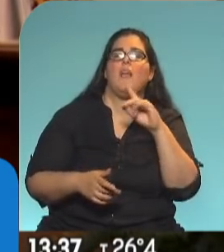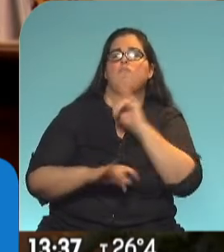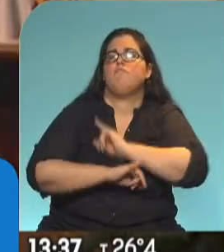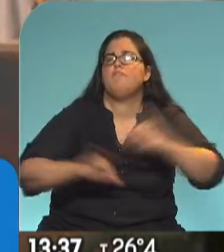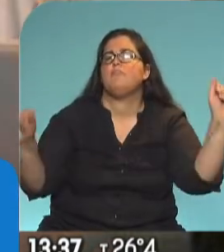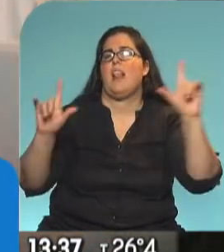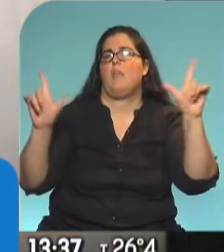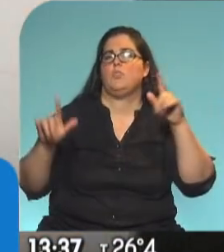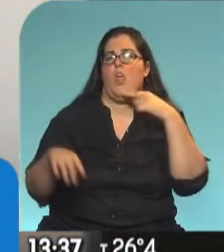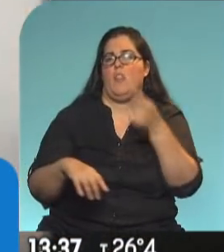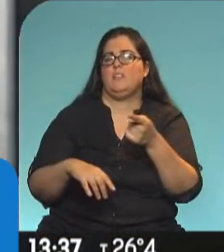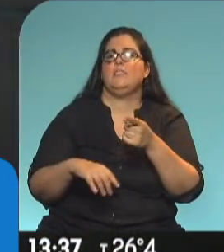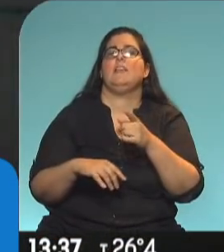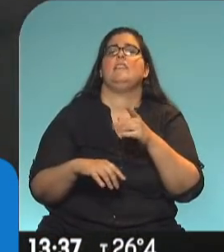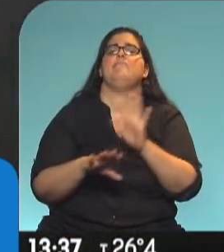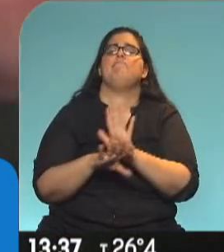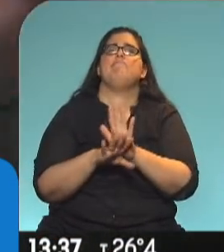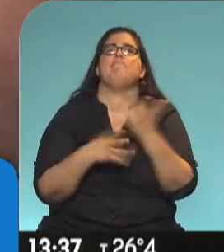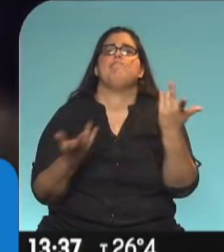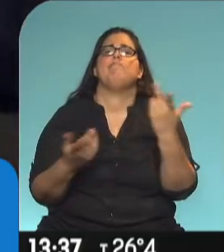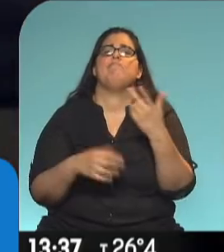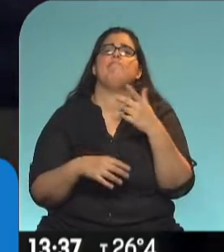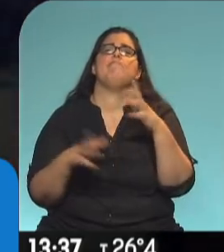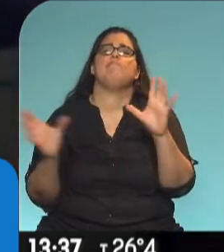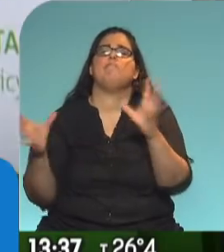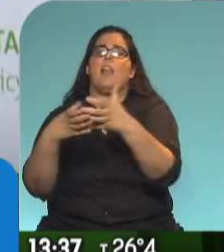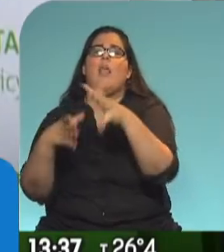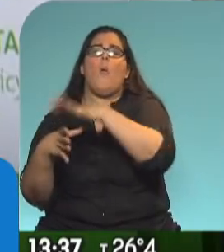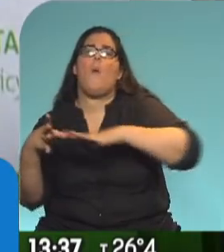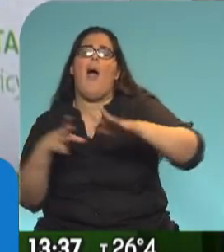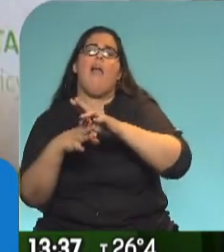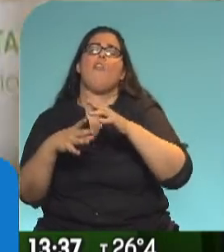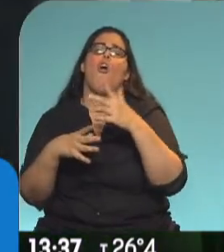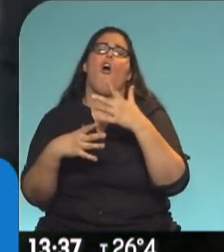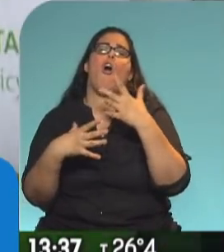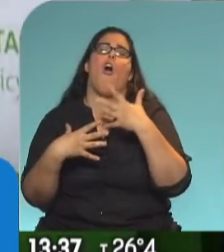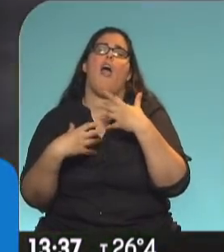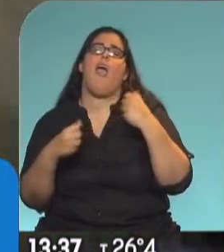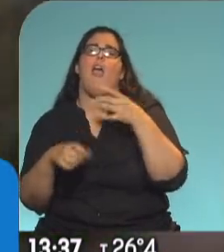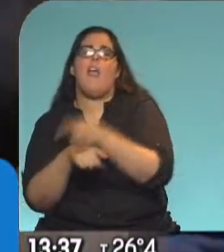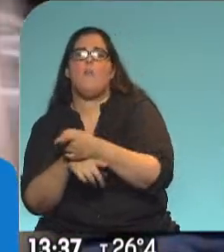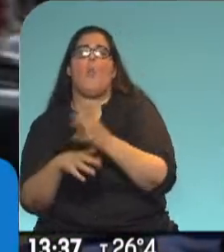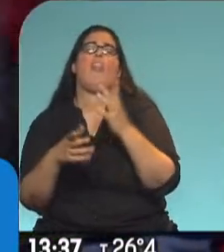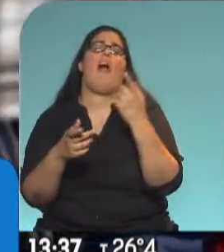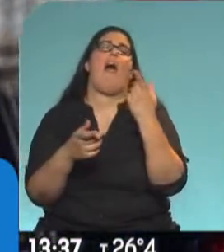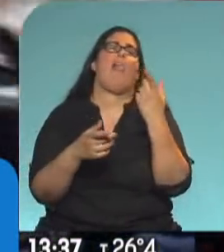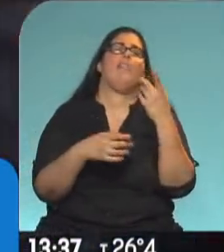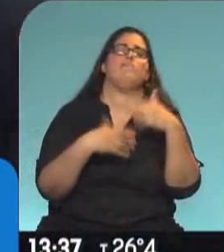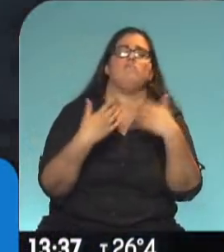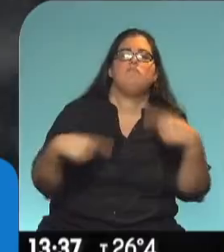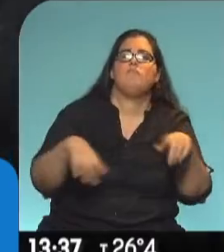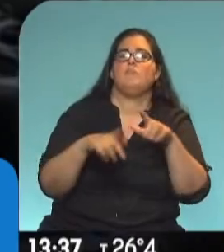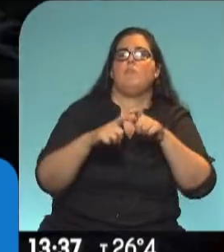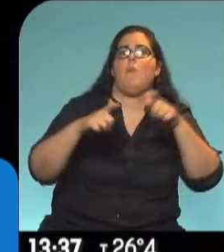mensaje televisado. Ni la inmunidad de rebaño ni la responsabilidad de los ciudadanos alcanzó para frenar la escalada de